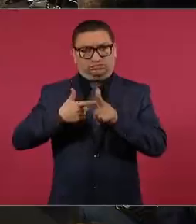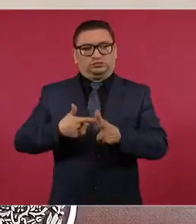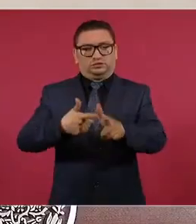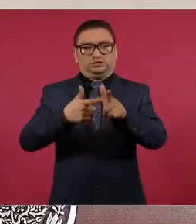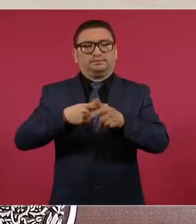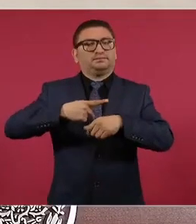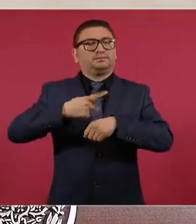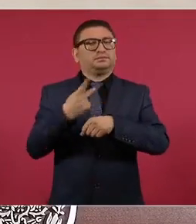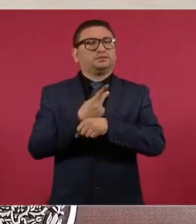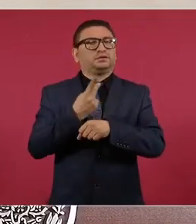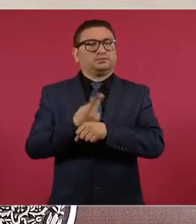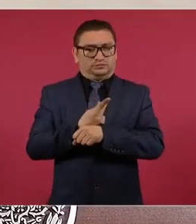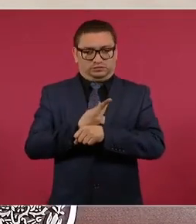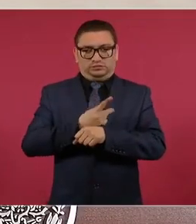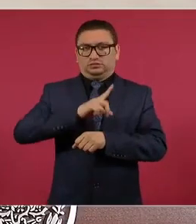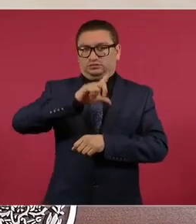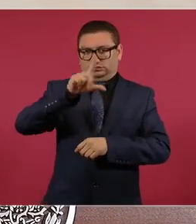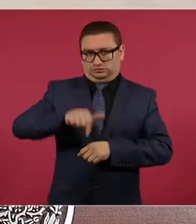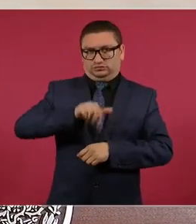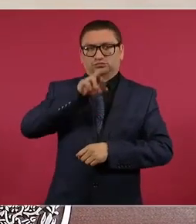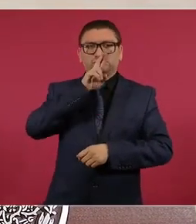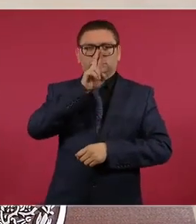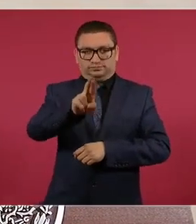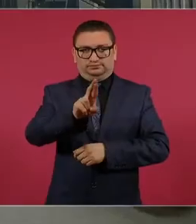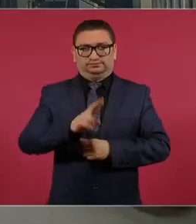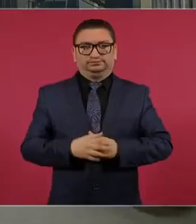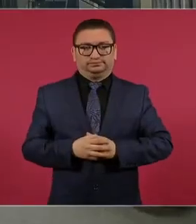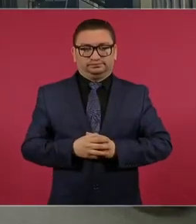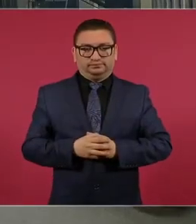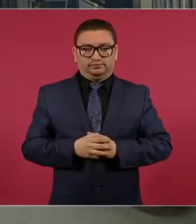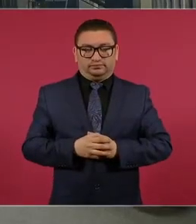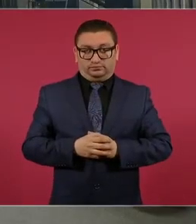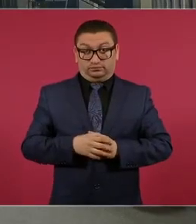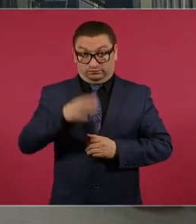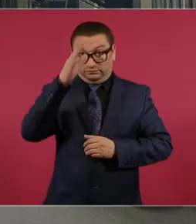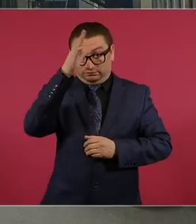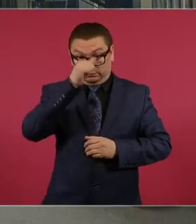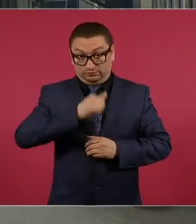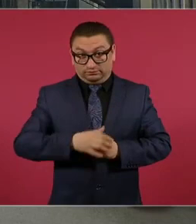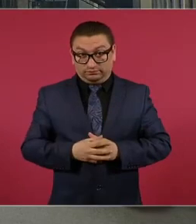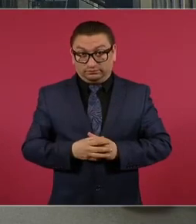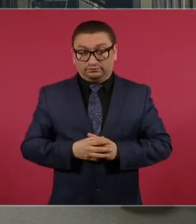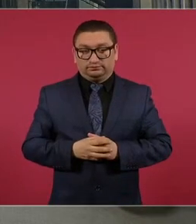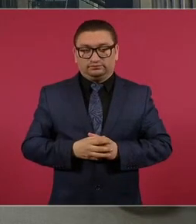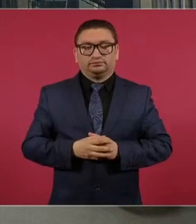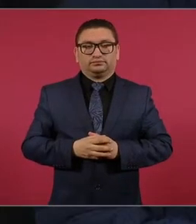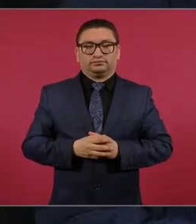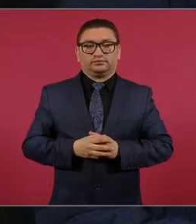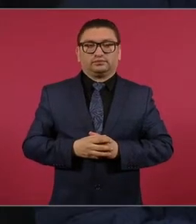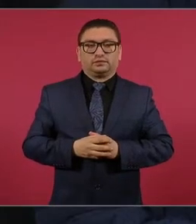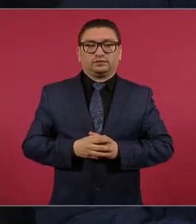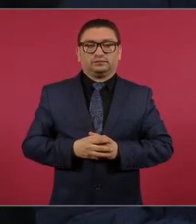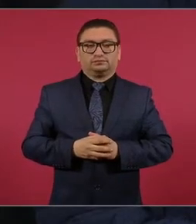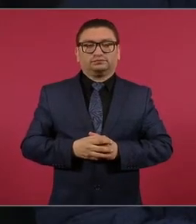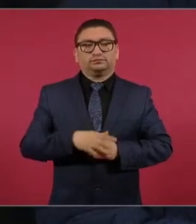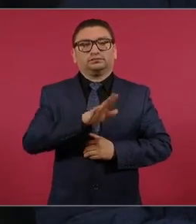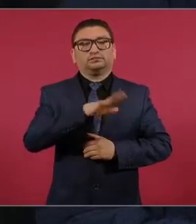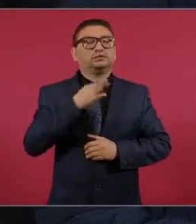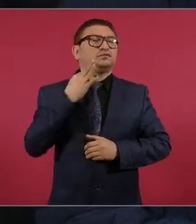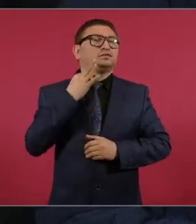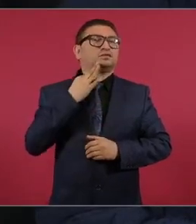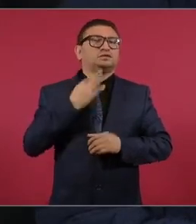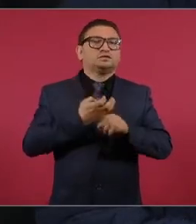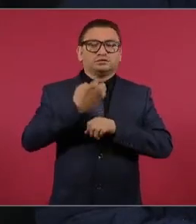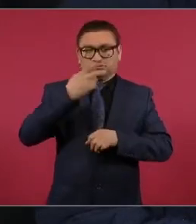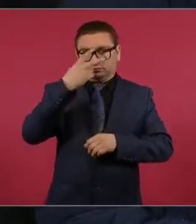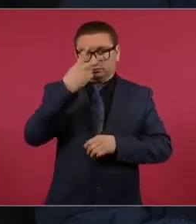de qué se trata y te vamos a dar una respuesta si te parece considera que las fiscalías del Estado